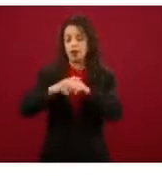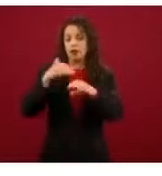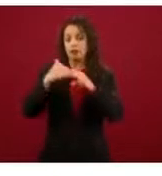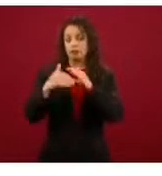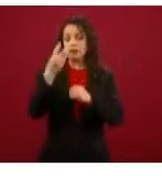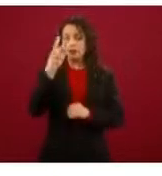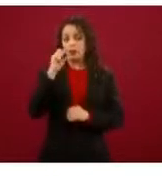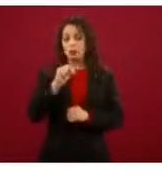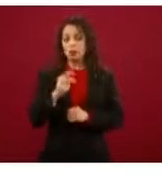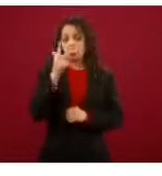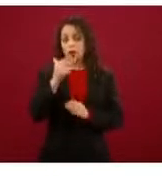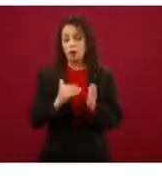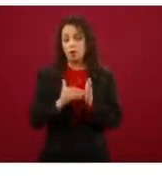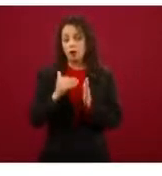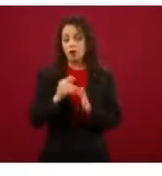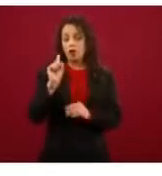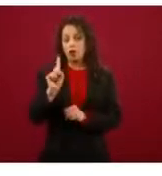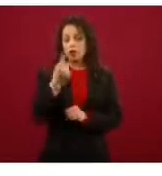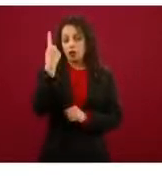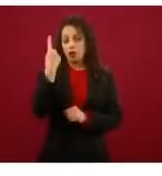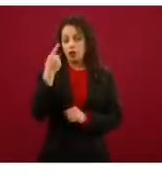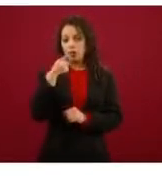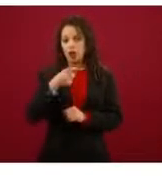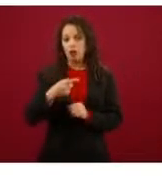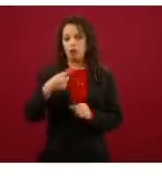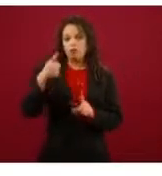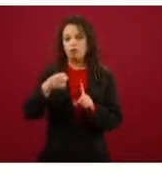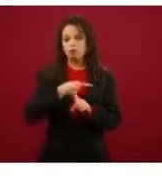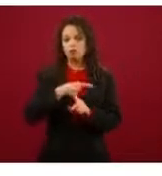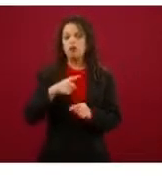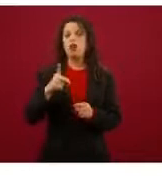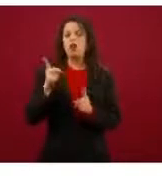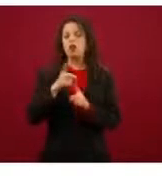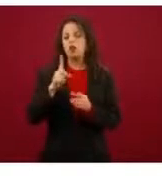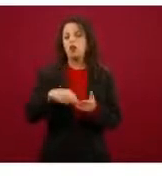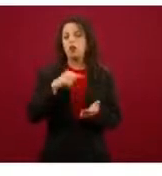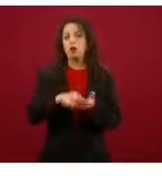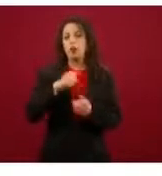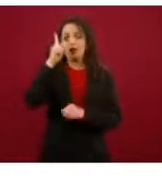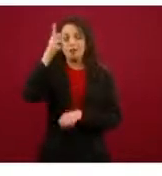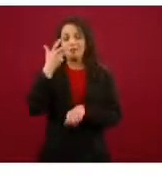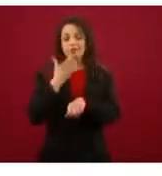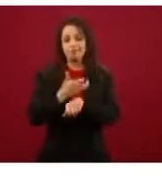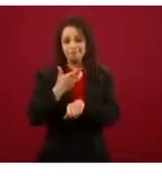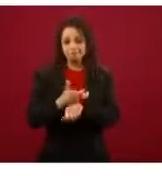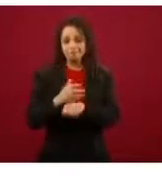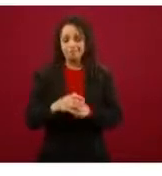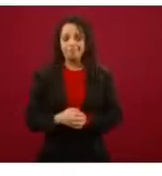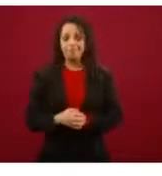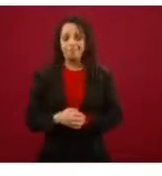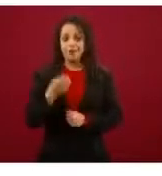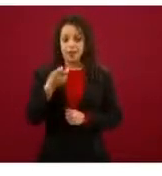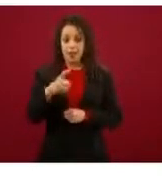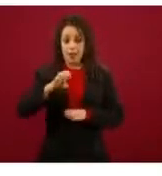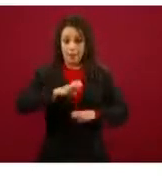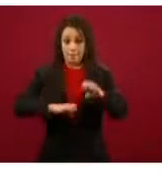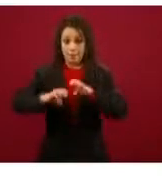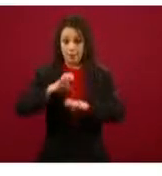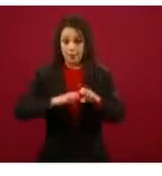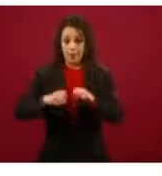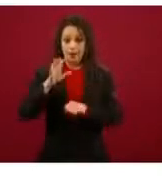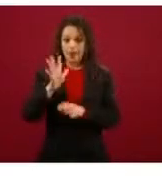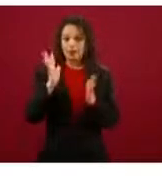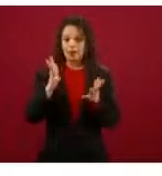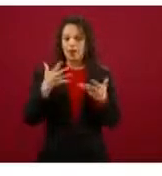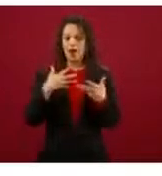millones de dólares, principalmente hacia los Estados Unidos. La parte central de esta empresa es que a pesar de haber ganado por